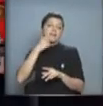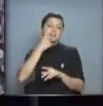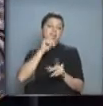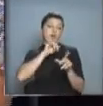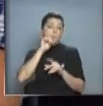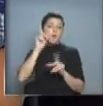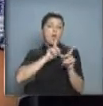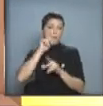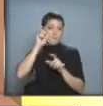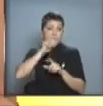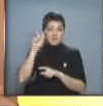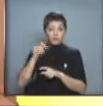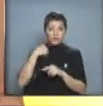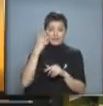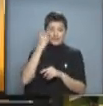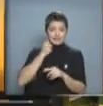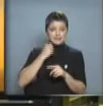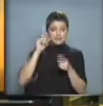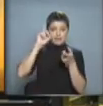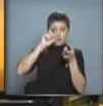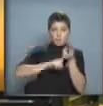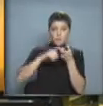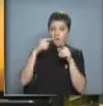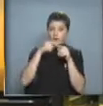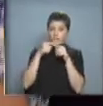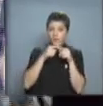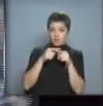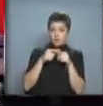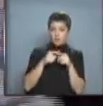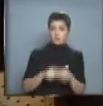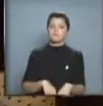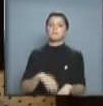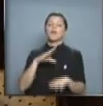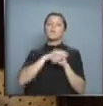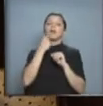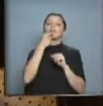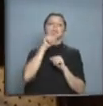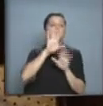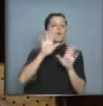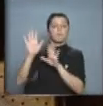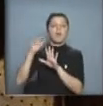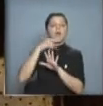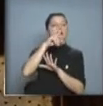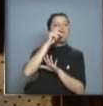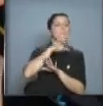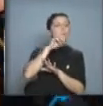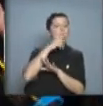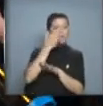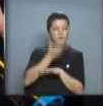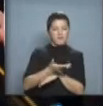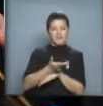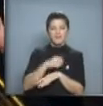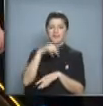tribuna. Bueno, eso es respetable. Gusta la ceremonia. Vuelvo más allá de la ceremonia. A ver, señorita, vos. Sí. Yo creo que el hecho...